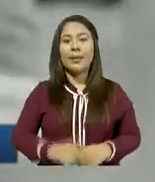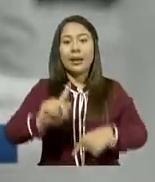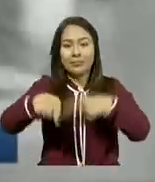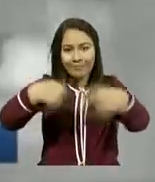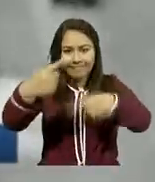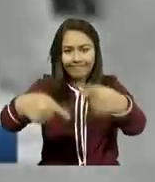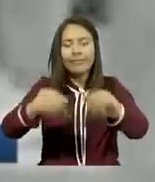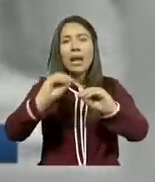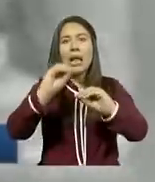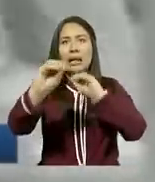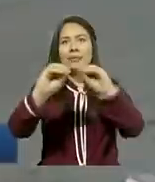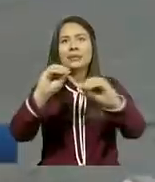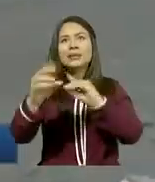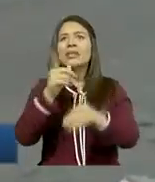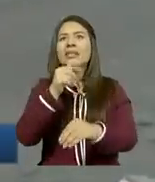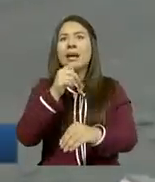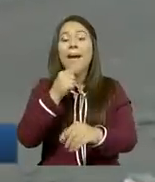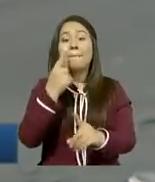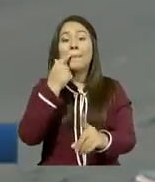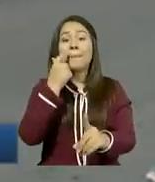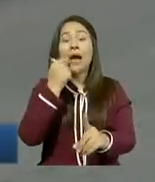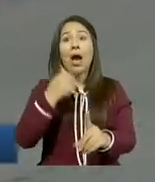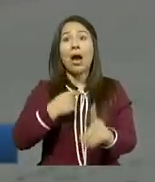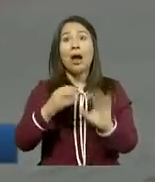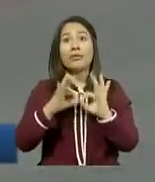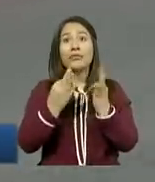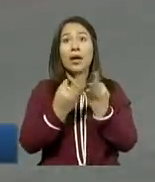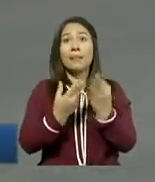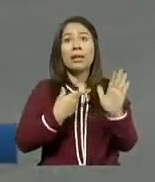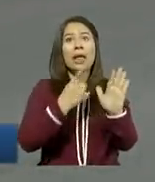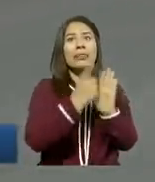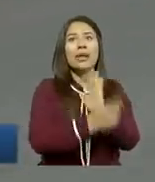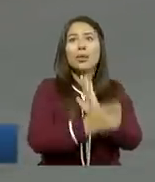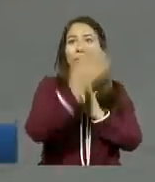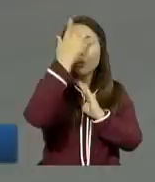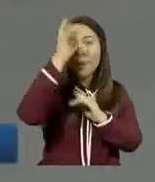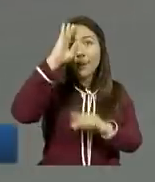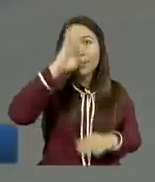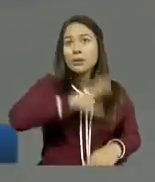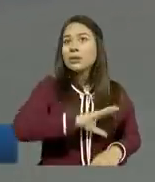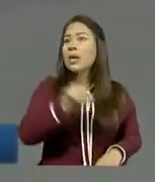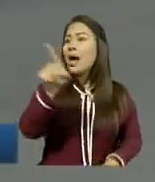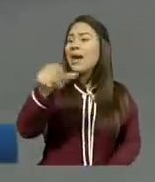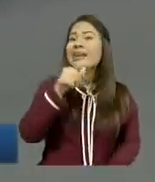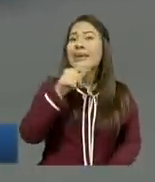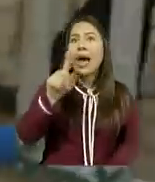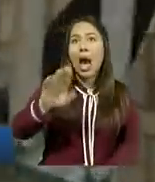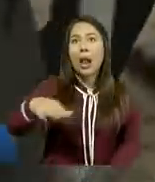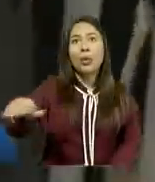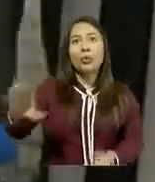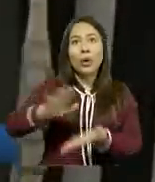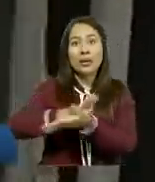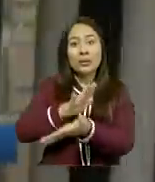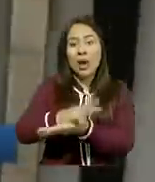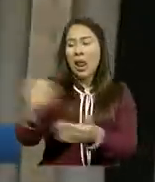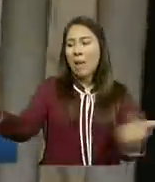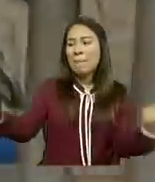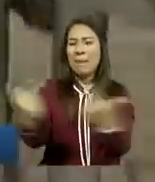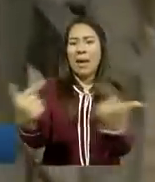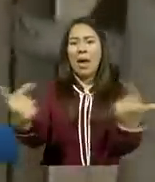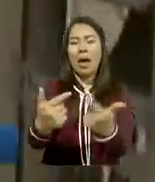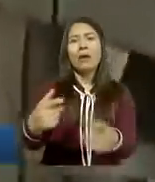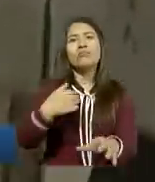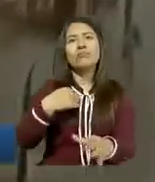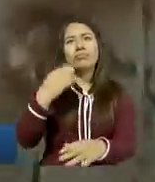También les informaremos sobre este padre de familia que denuncia agresión a su hijo por parte de otro estudiante en los